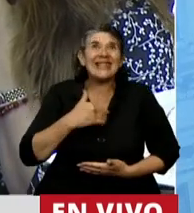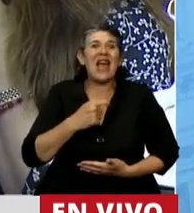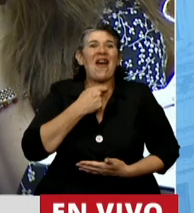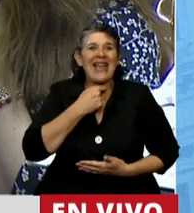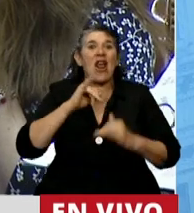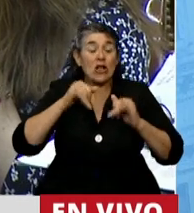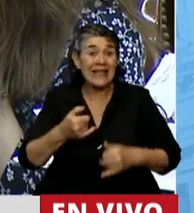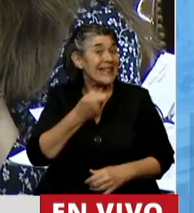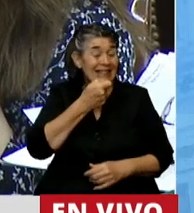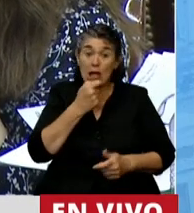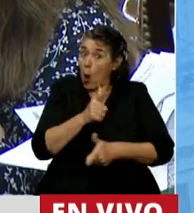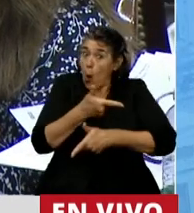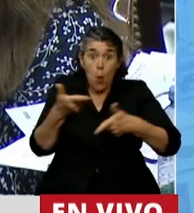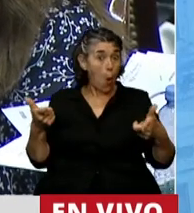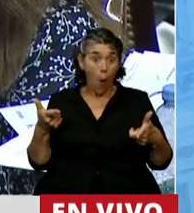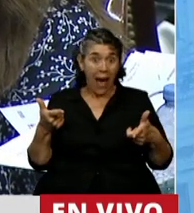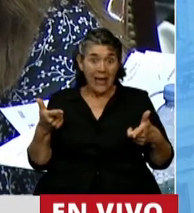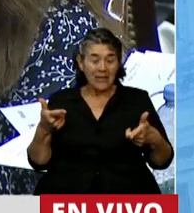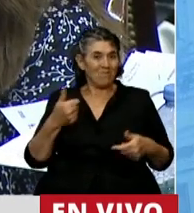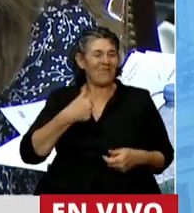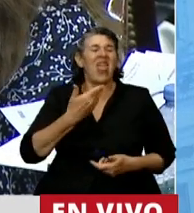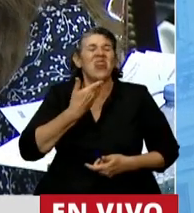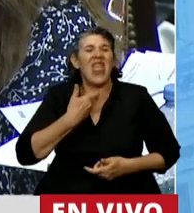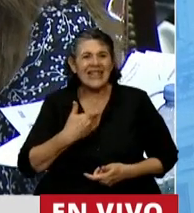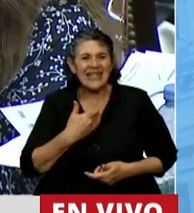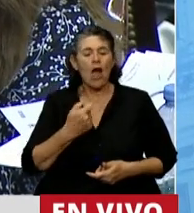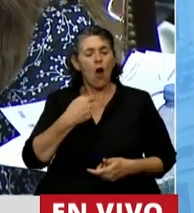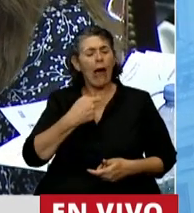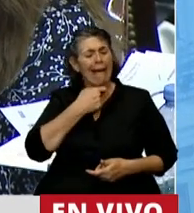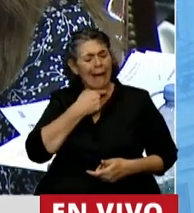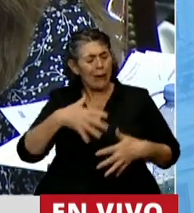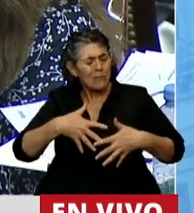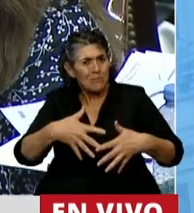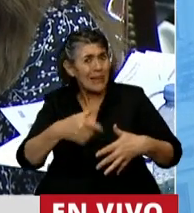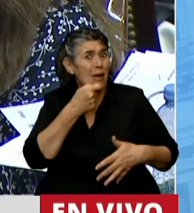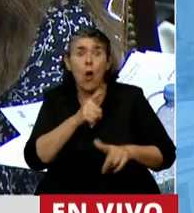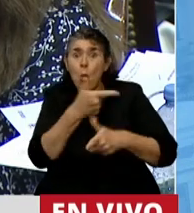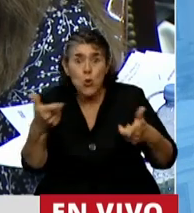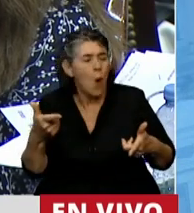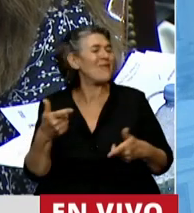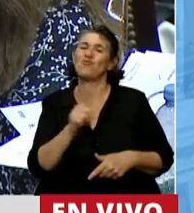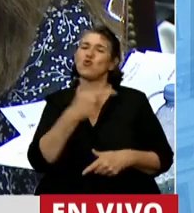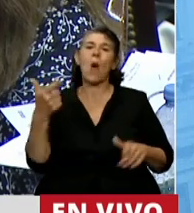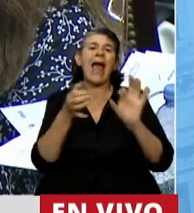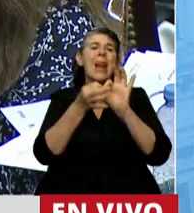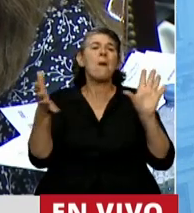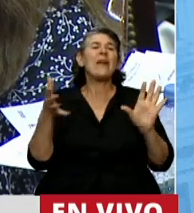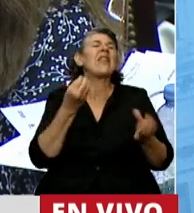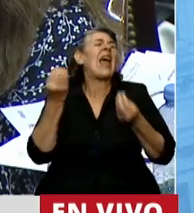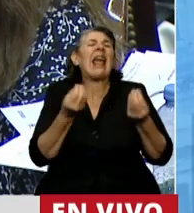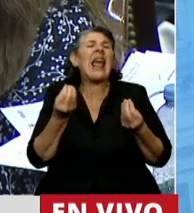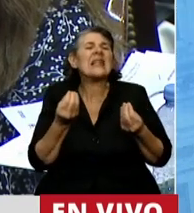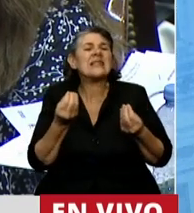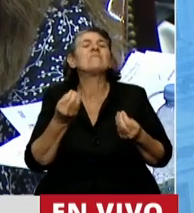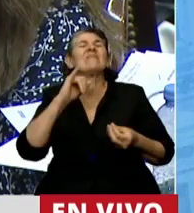sin autonomía para decidir gestar, parir y maternar, no hay libertad, lo que hay es violencia, lo que